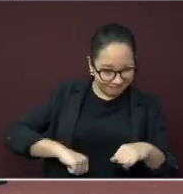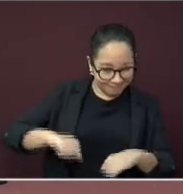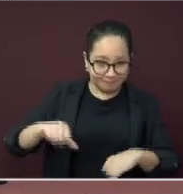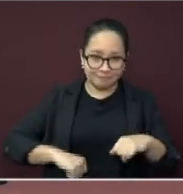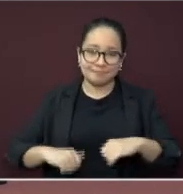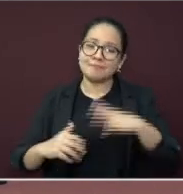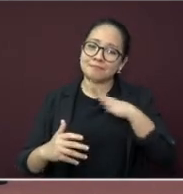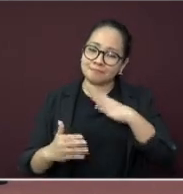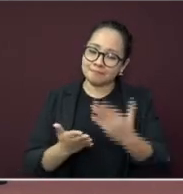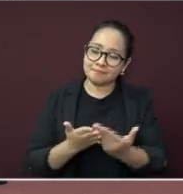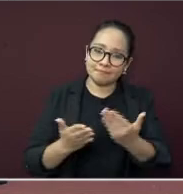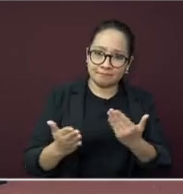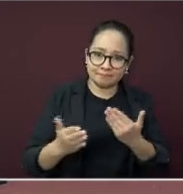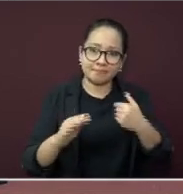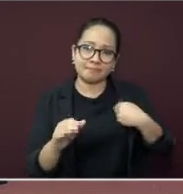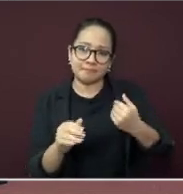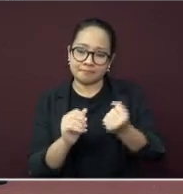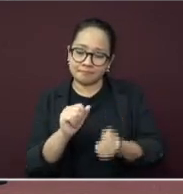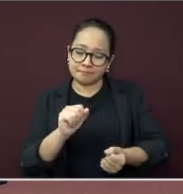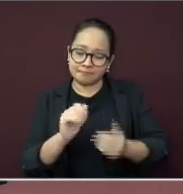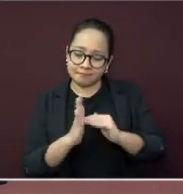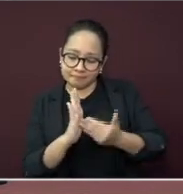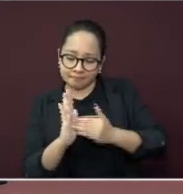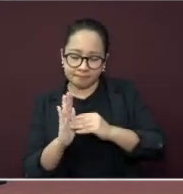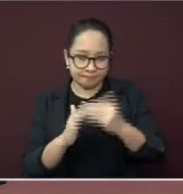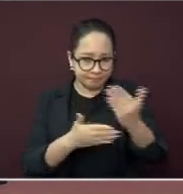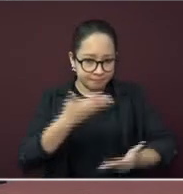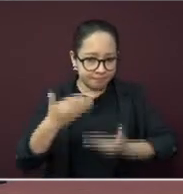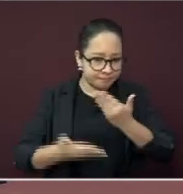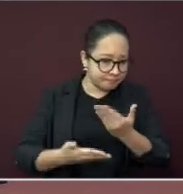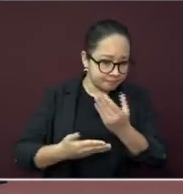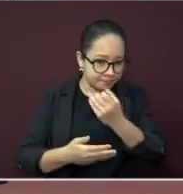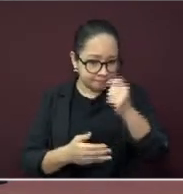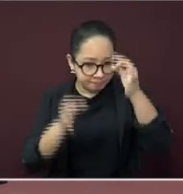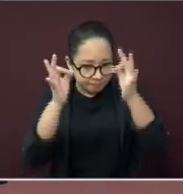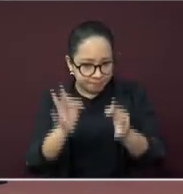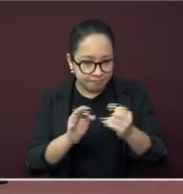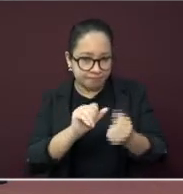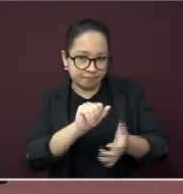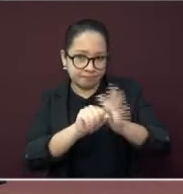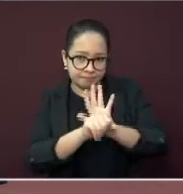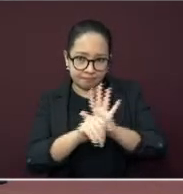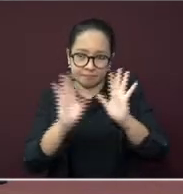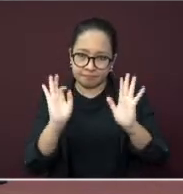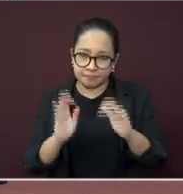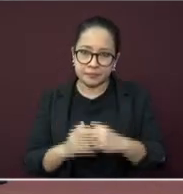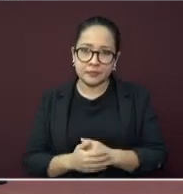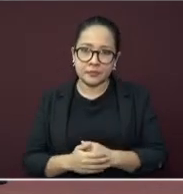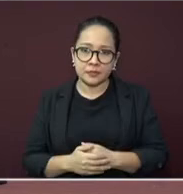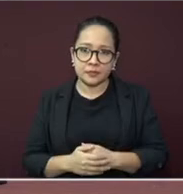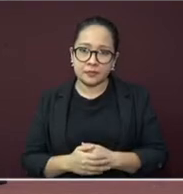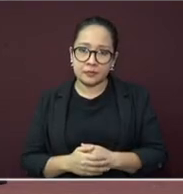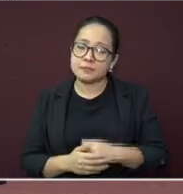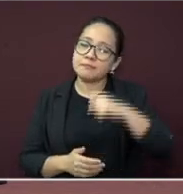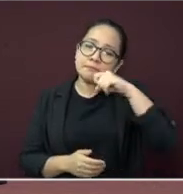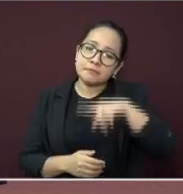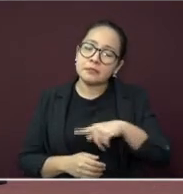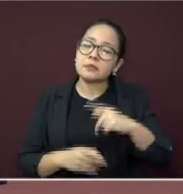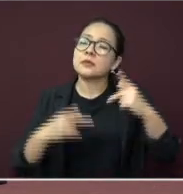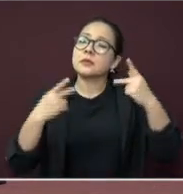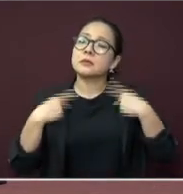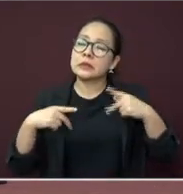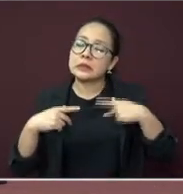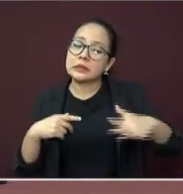servicios de calidad para pacientes kobe 19 así como seguridad para las